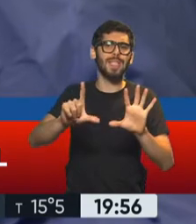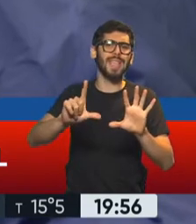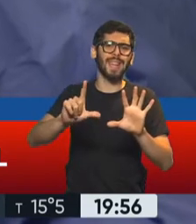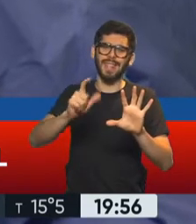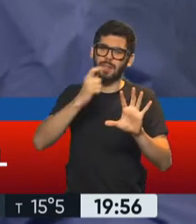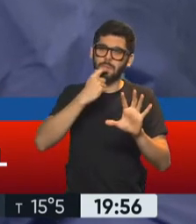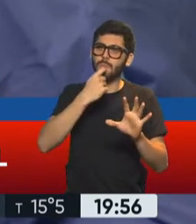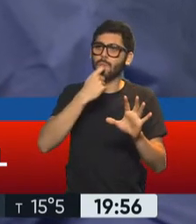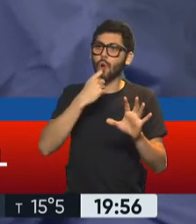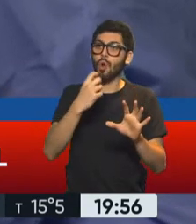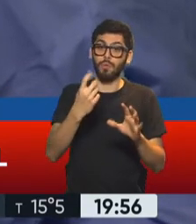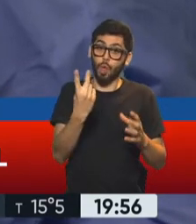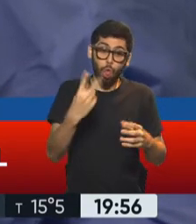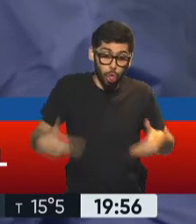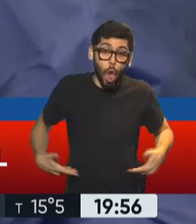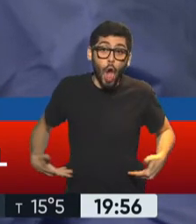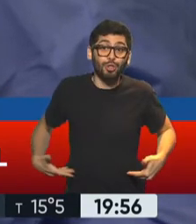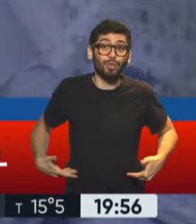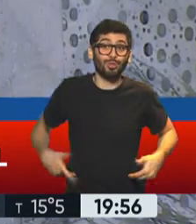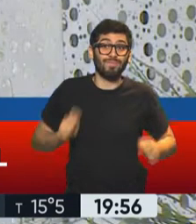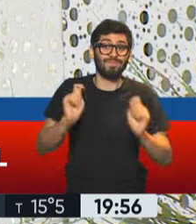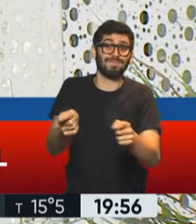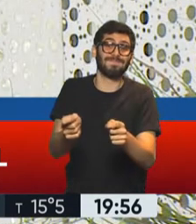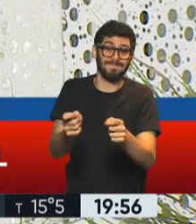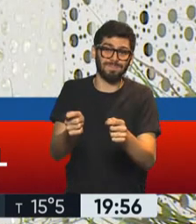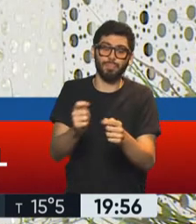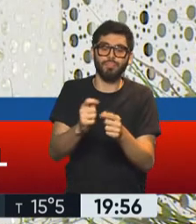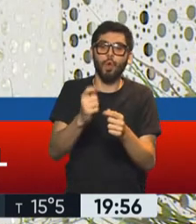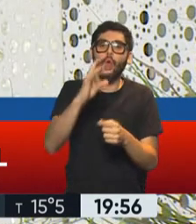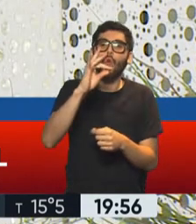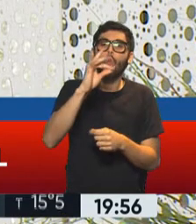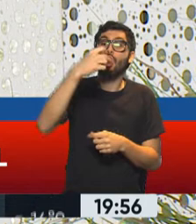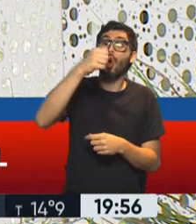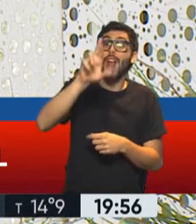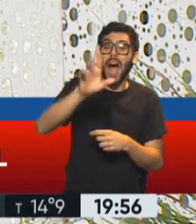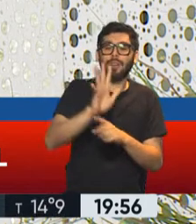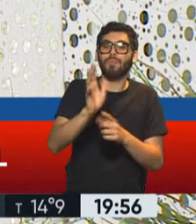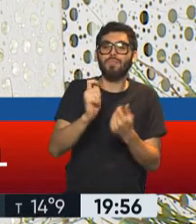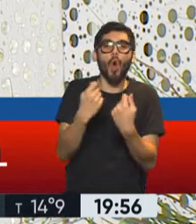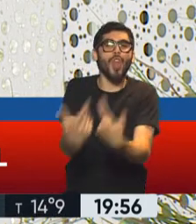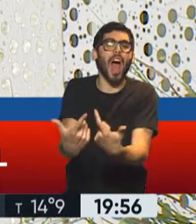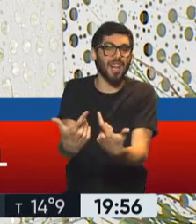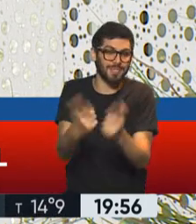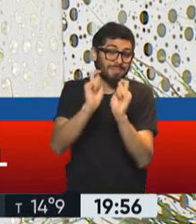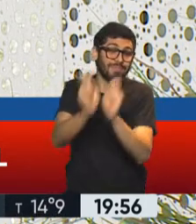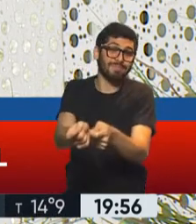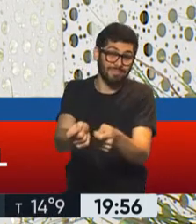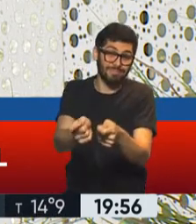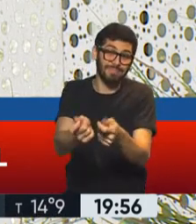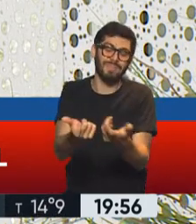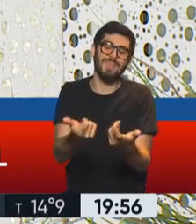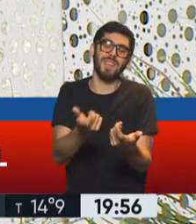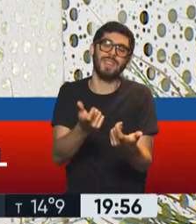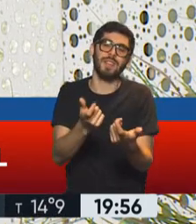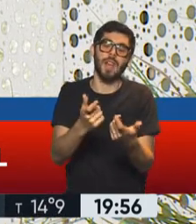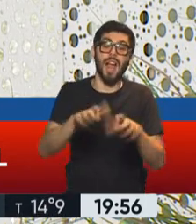riñones. Donar implica dar y dando se recibe. En lo referente a la lista pediátrica,